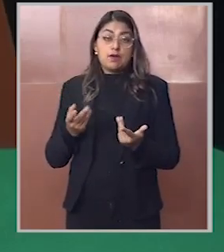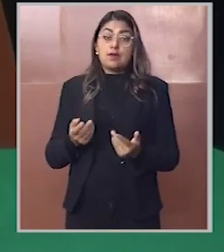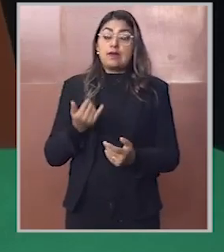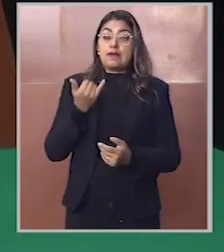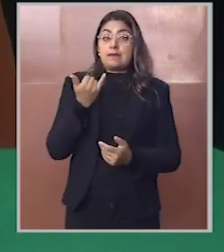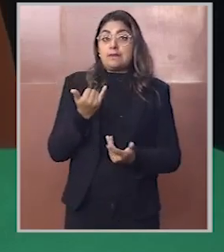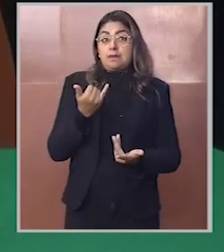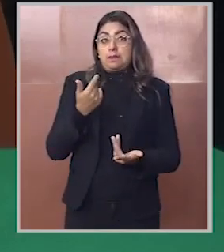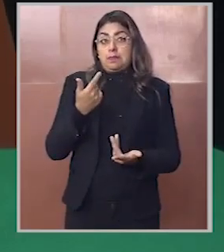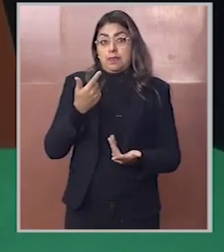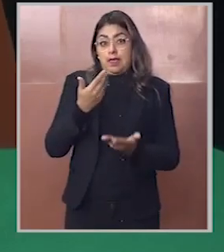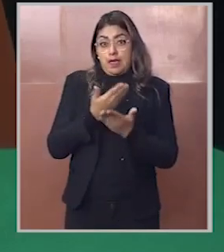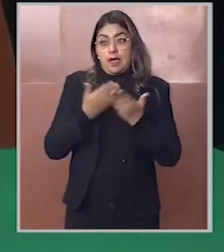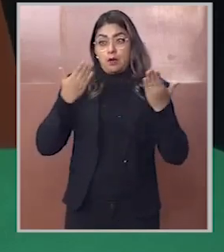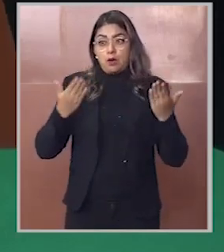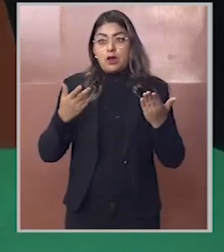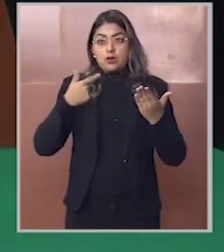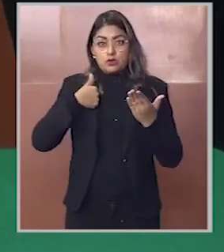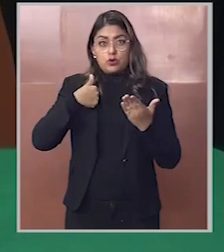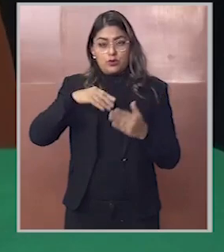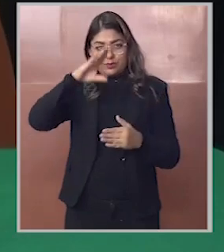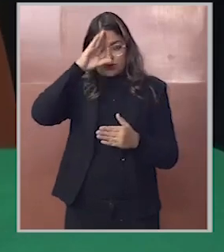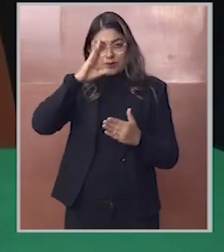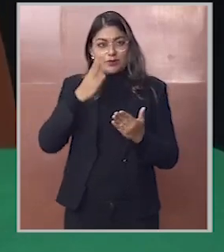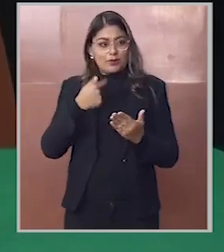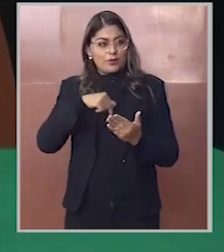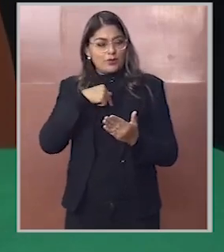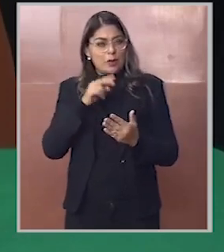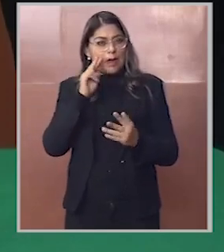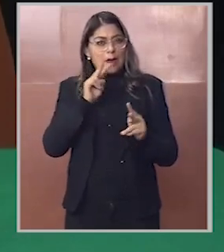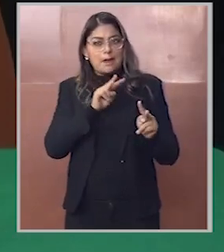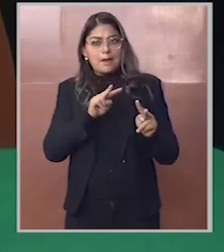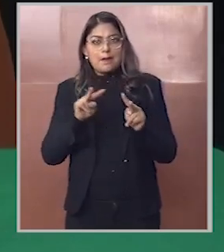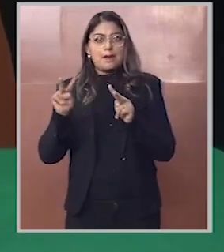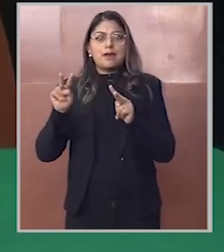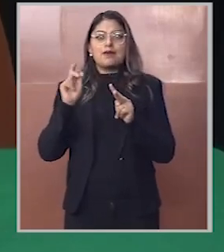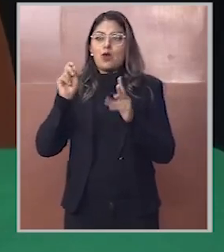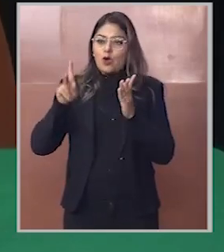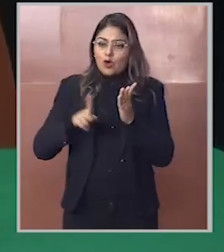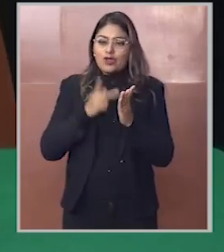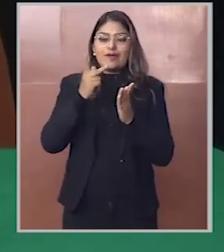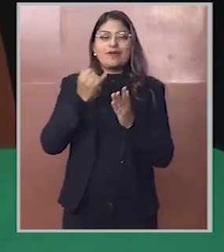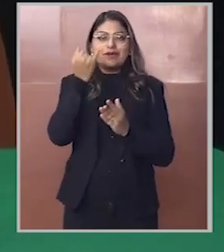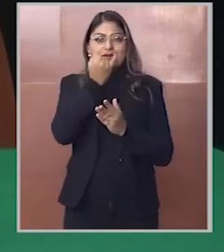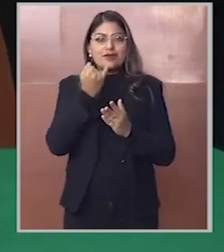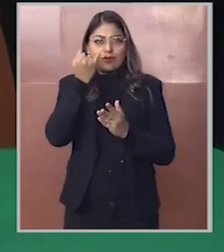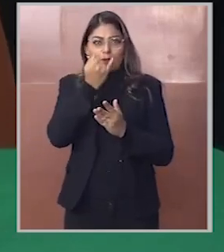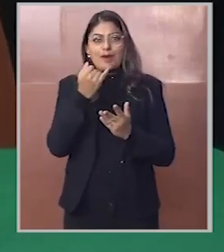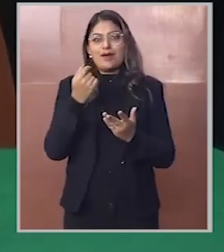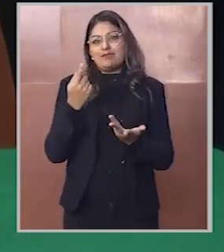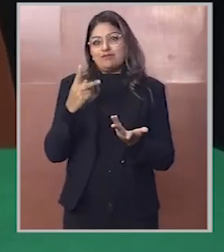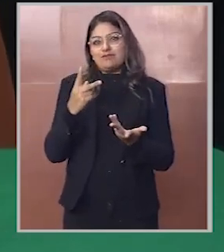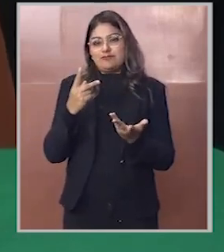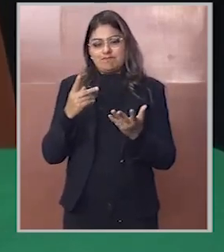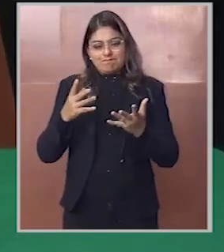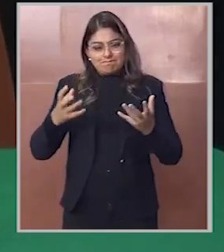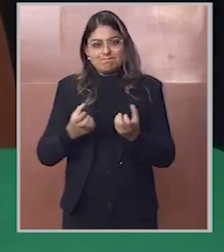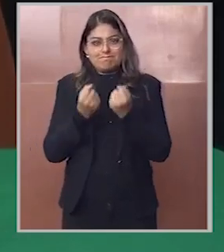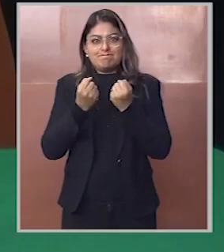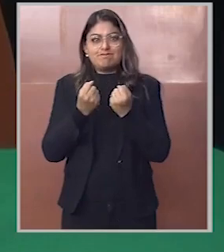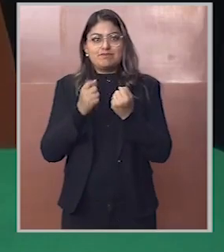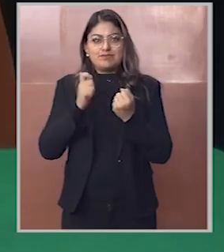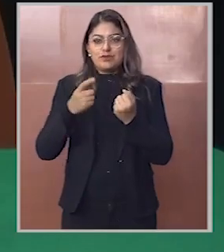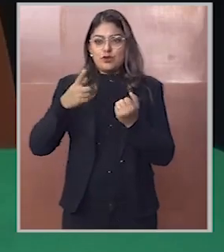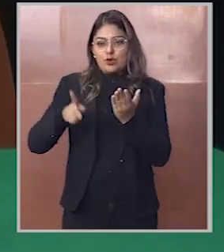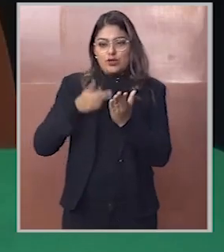viendo y el trabajo que hay que hacer es cómo más bien volver a las raíces volver a enseñar a los jóvenes